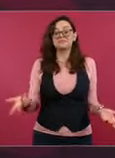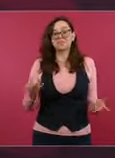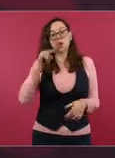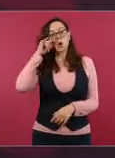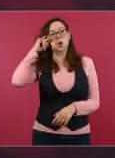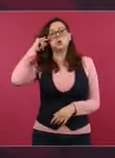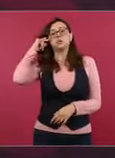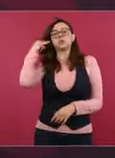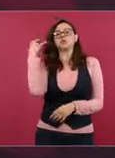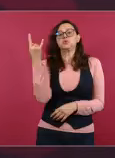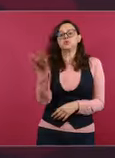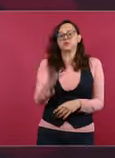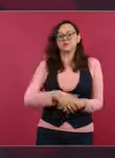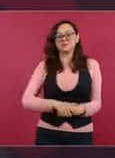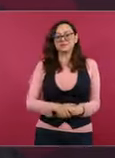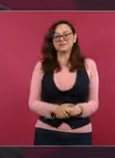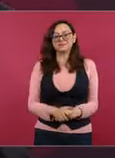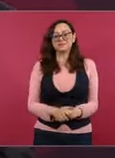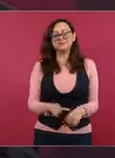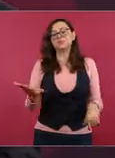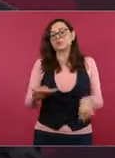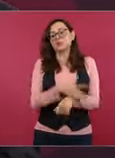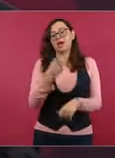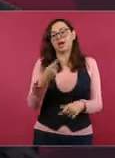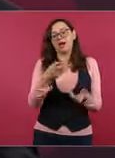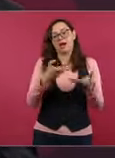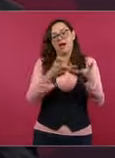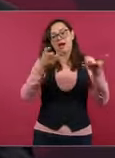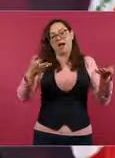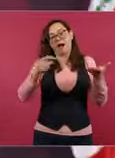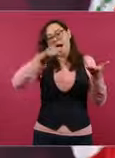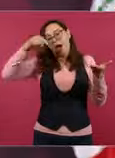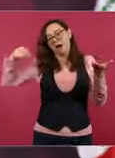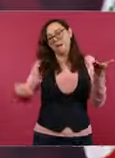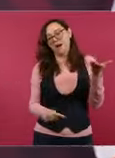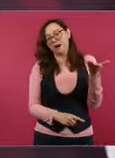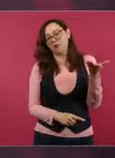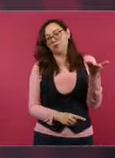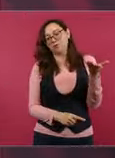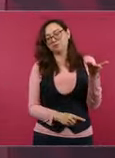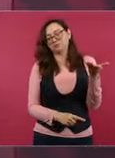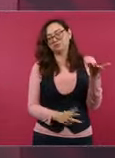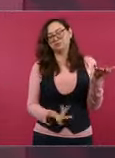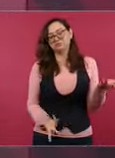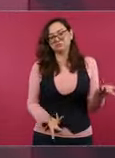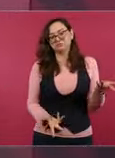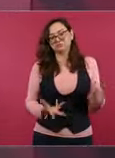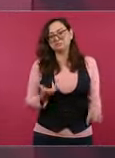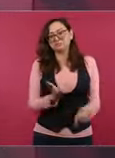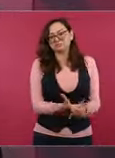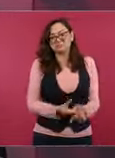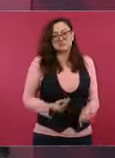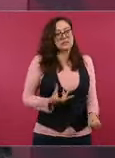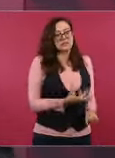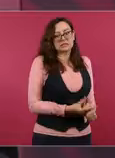en la Terminal 2 porque fue abajo, fue